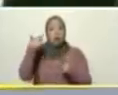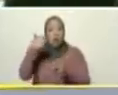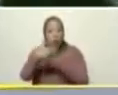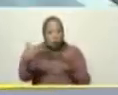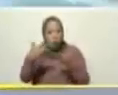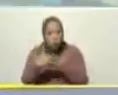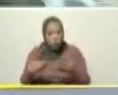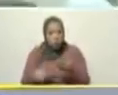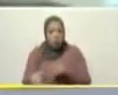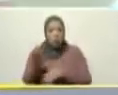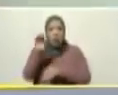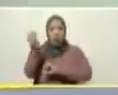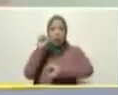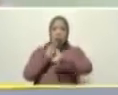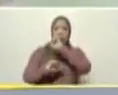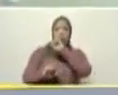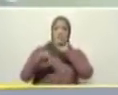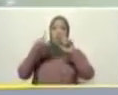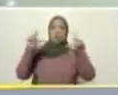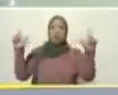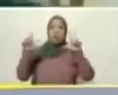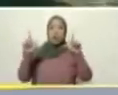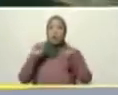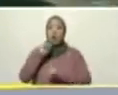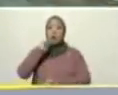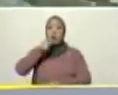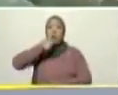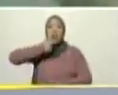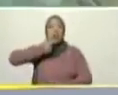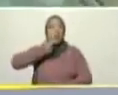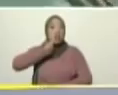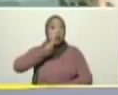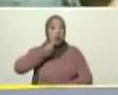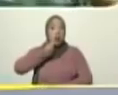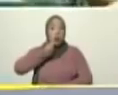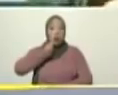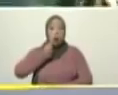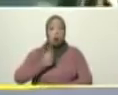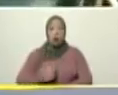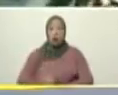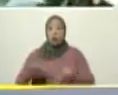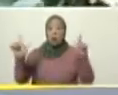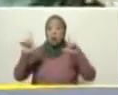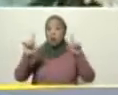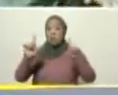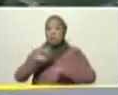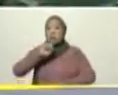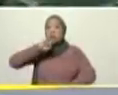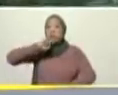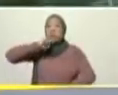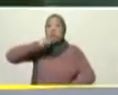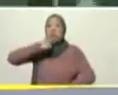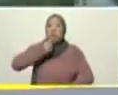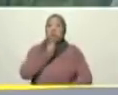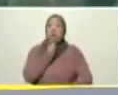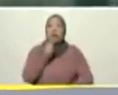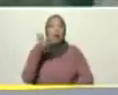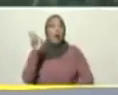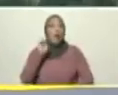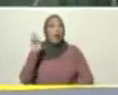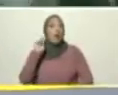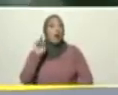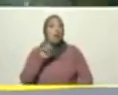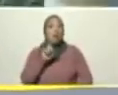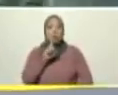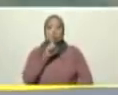y los medios de comunicación del mundo, silencio. Se acosaba casi hasta